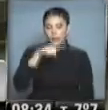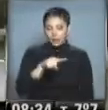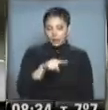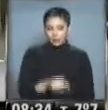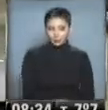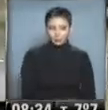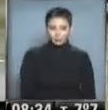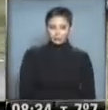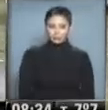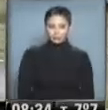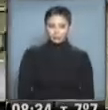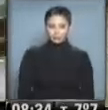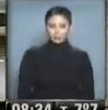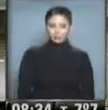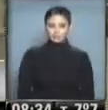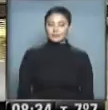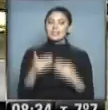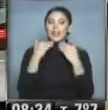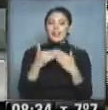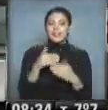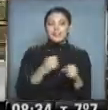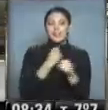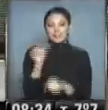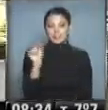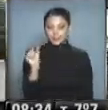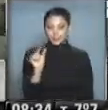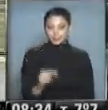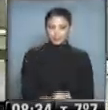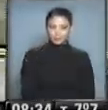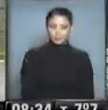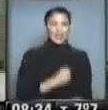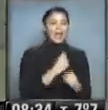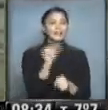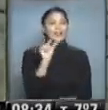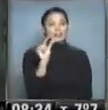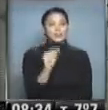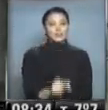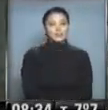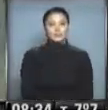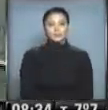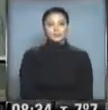consecuencias. Gracias, Laura. Hasta luego. Hasta luego.